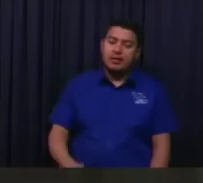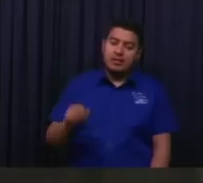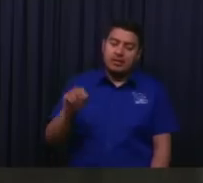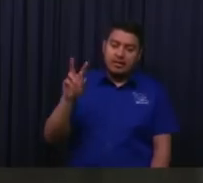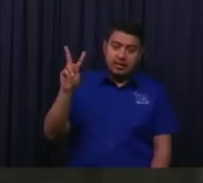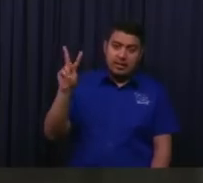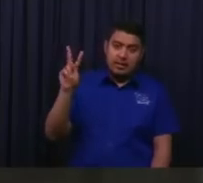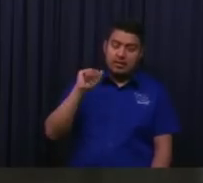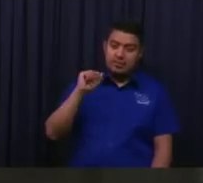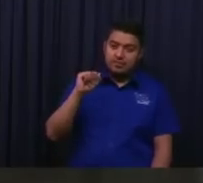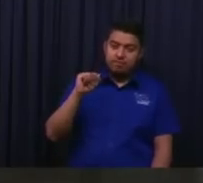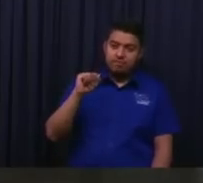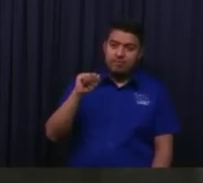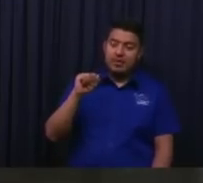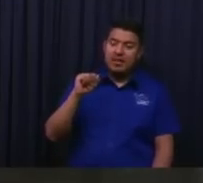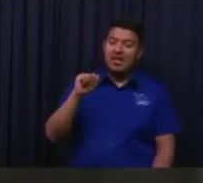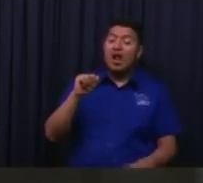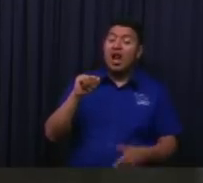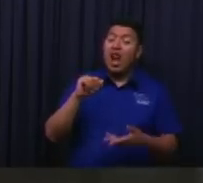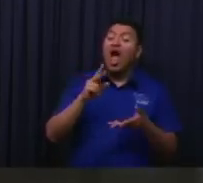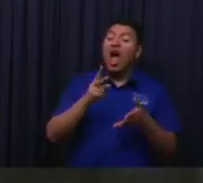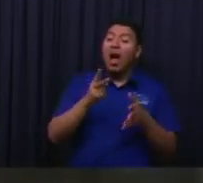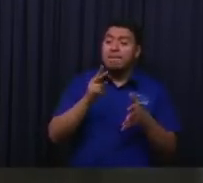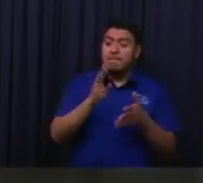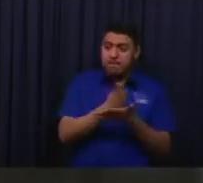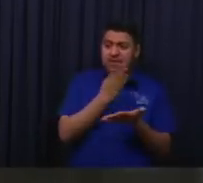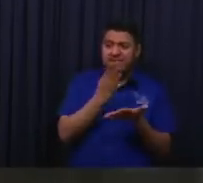trabajan fuera de casa, ¿qué es lo que ponen?